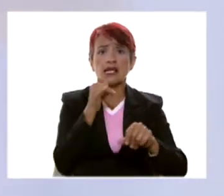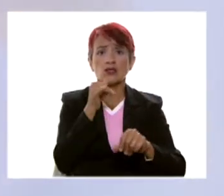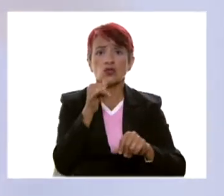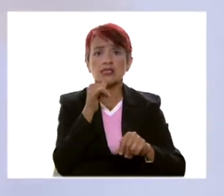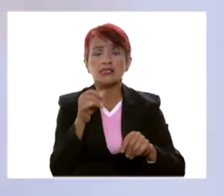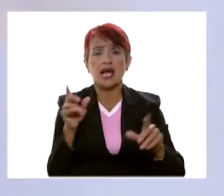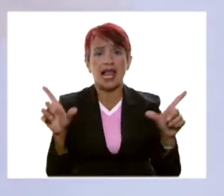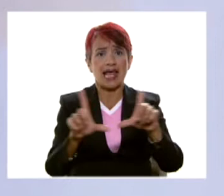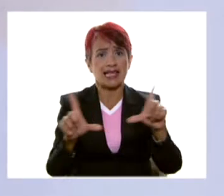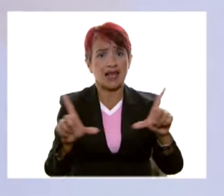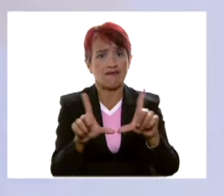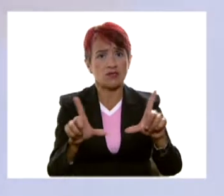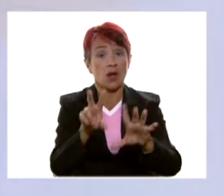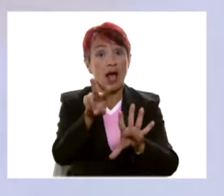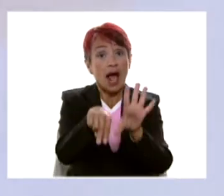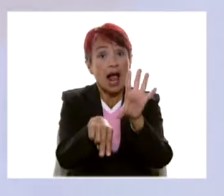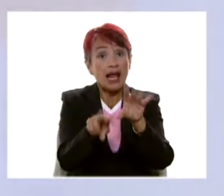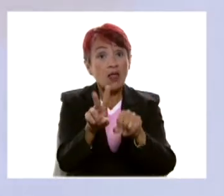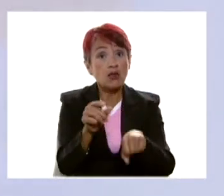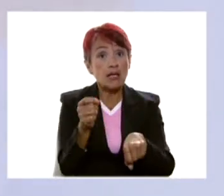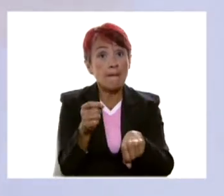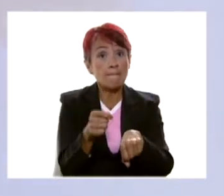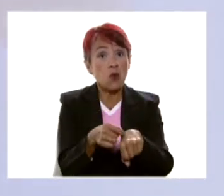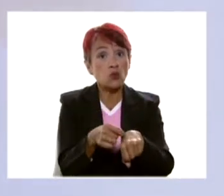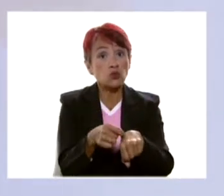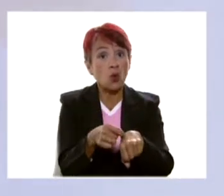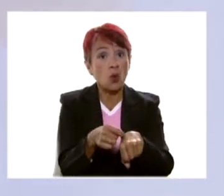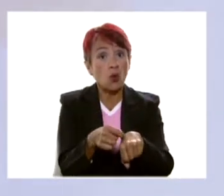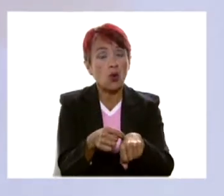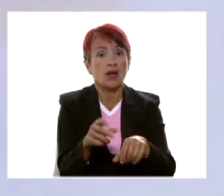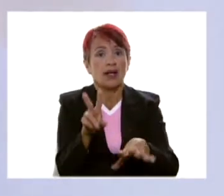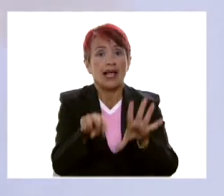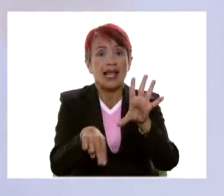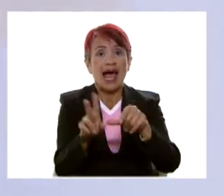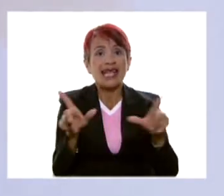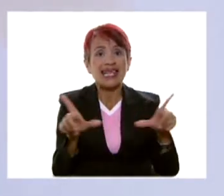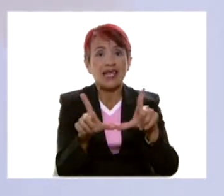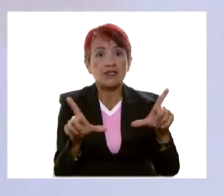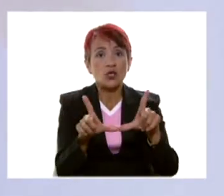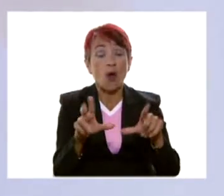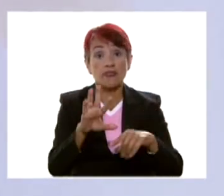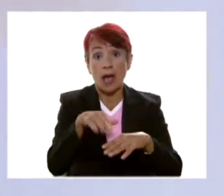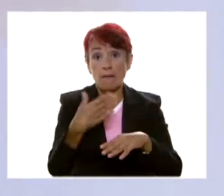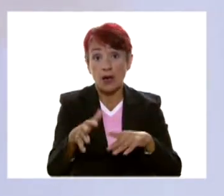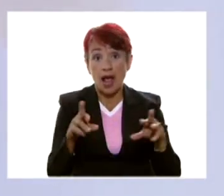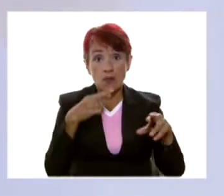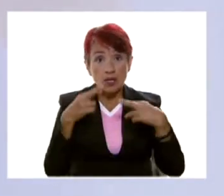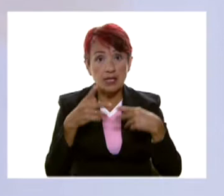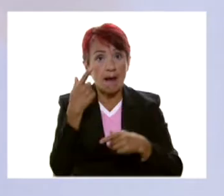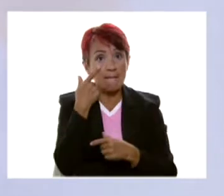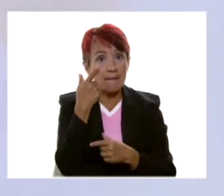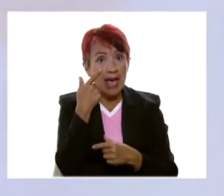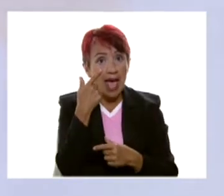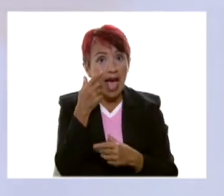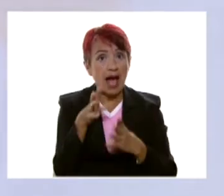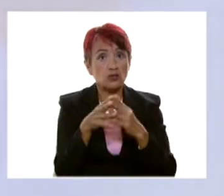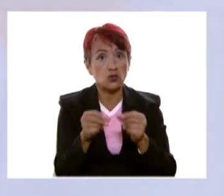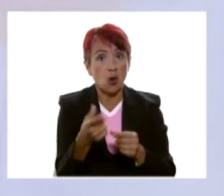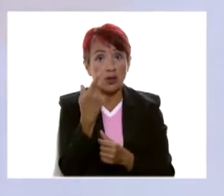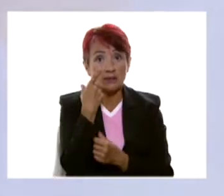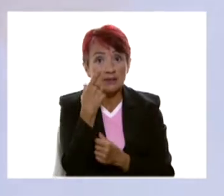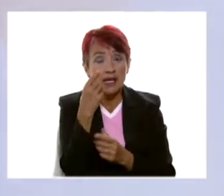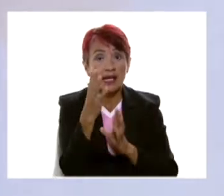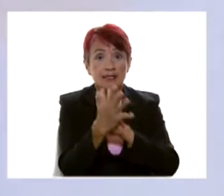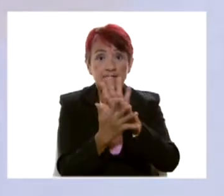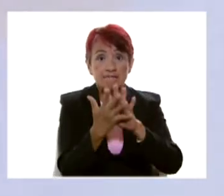transmitiendo. Entonces usted a las 12 del mediodía es una buena opción para que antes de almorzar o después de almorzar usted verifique, vea cualquier tipo de noticia, va a redactar